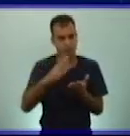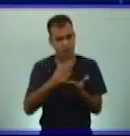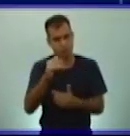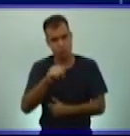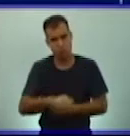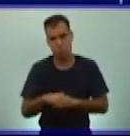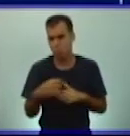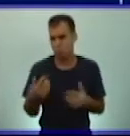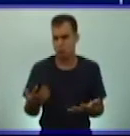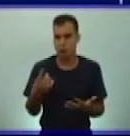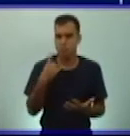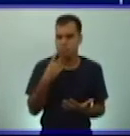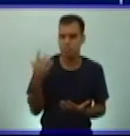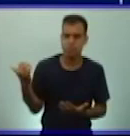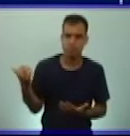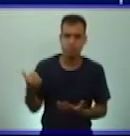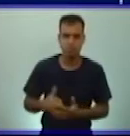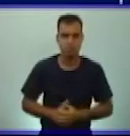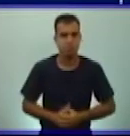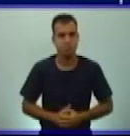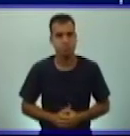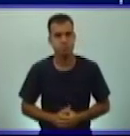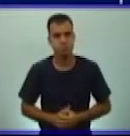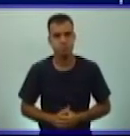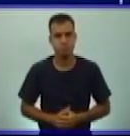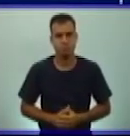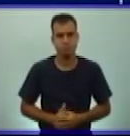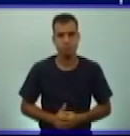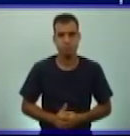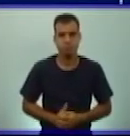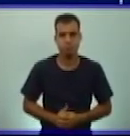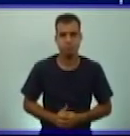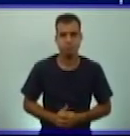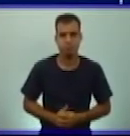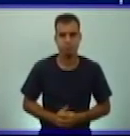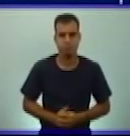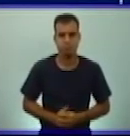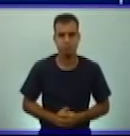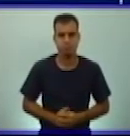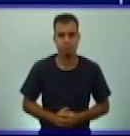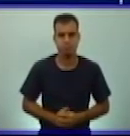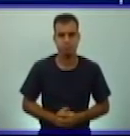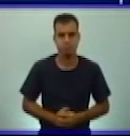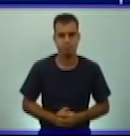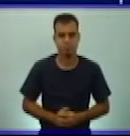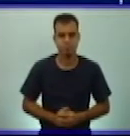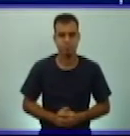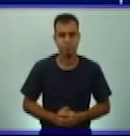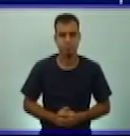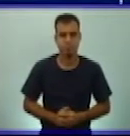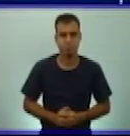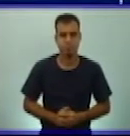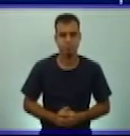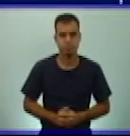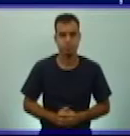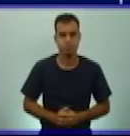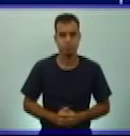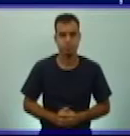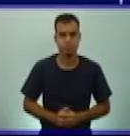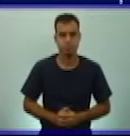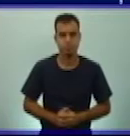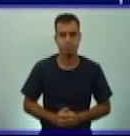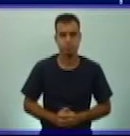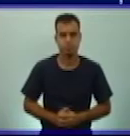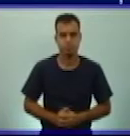hoy. El asunto de la clase de hoy es situación geográfica de Cuba, posición geomatemática, límites